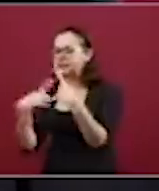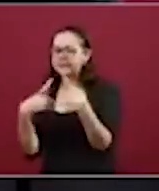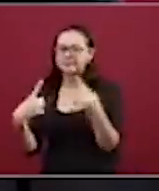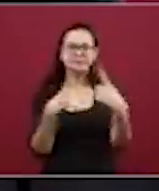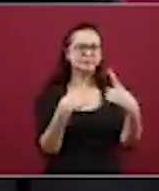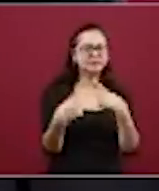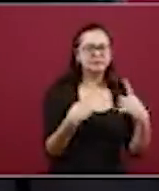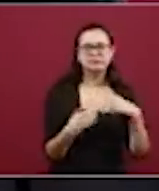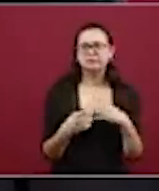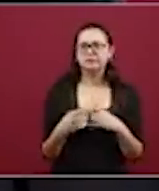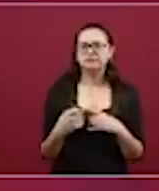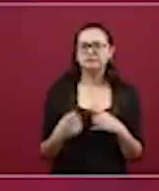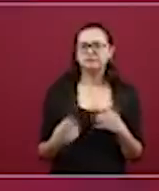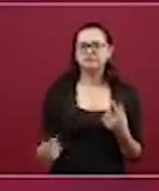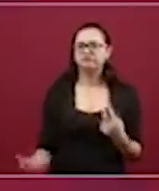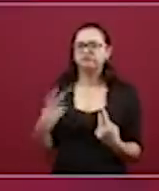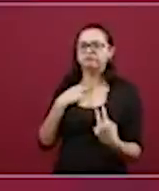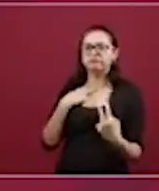arrinconarme,